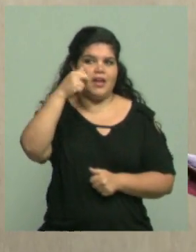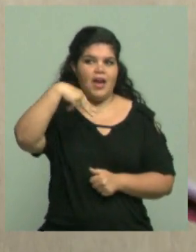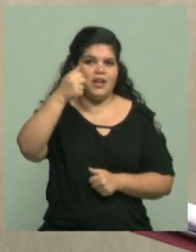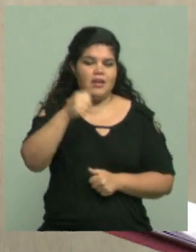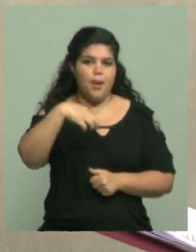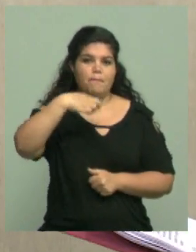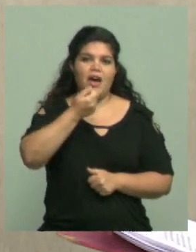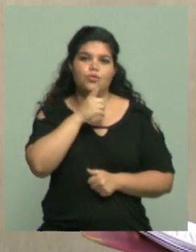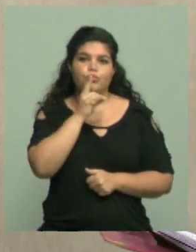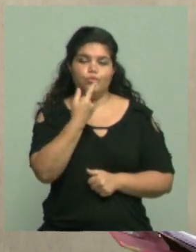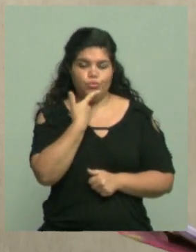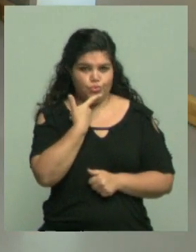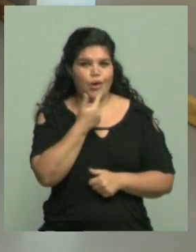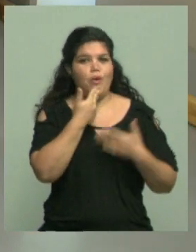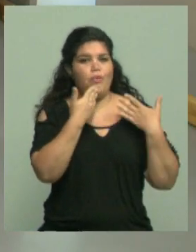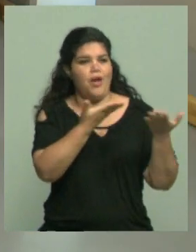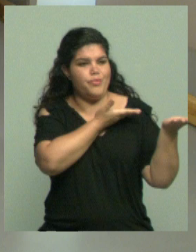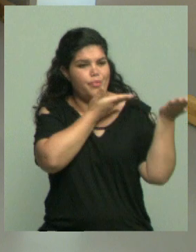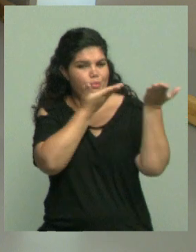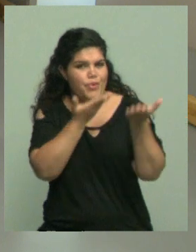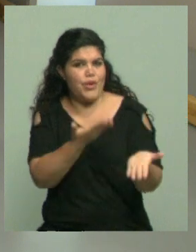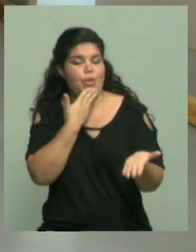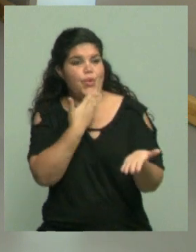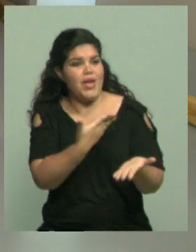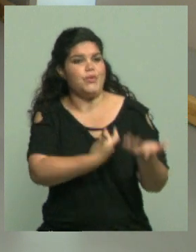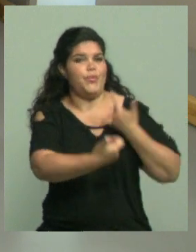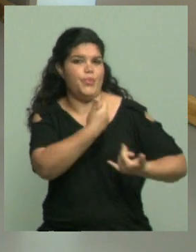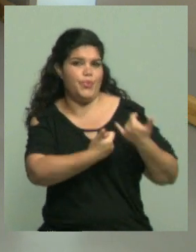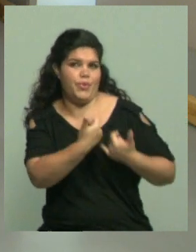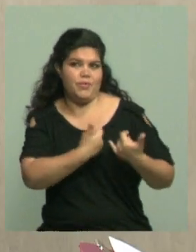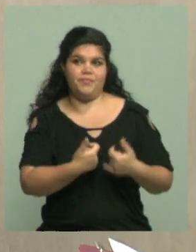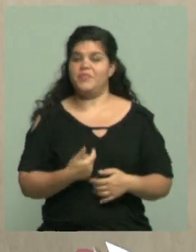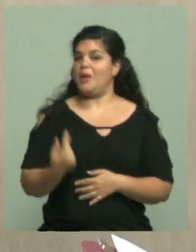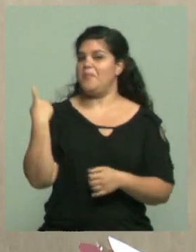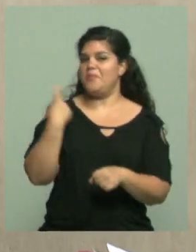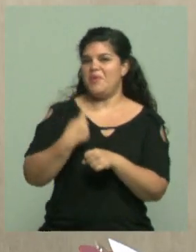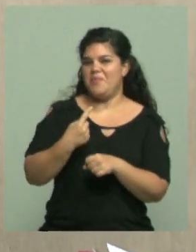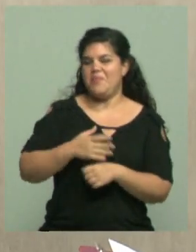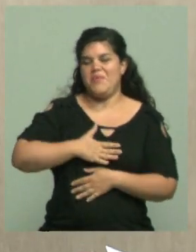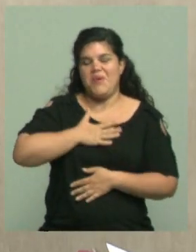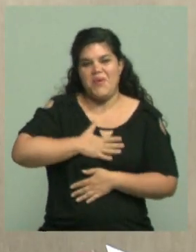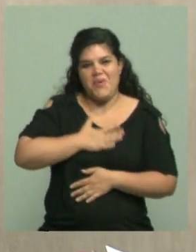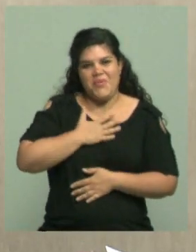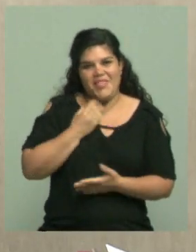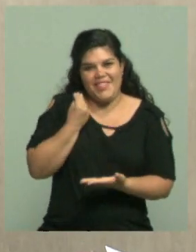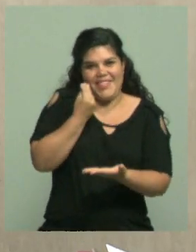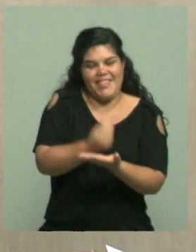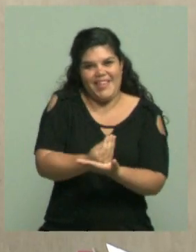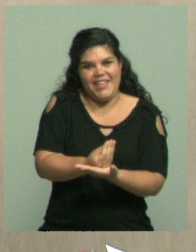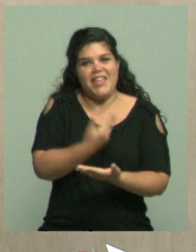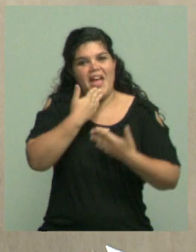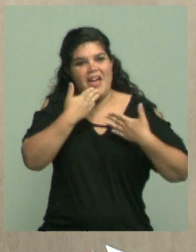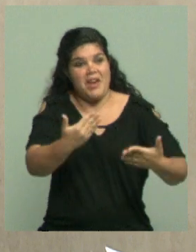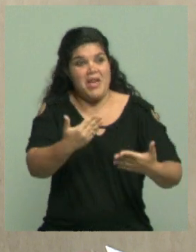bienvenida, Liliana, y muchas gracias por venir al estudio y poder acercarte. Primero, un placer venir, muy contenta de estar con ustedes, agradezco